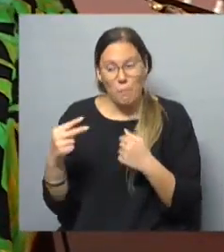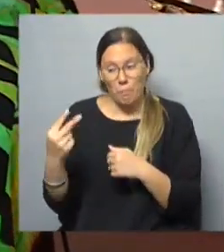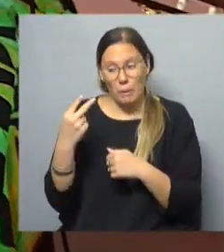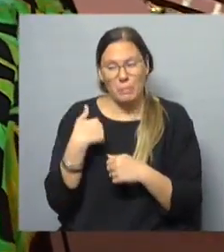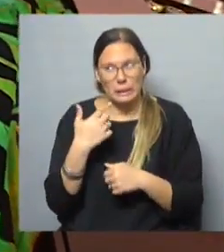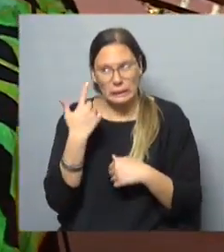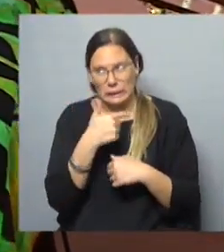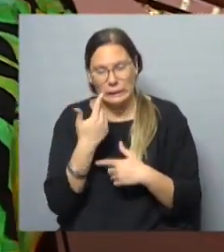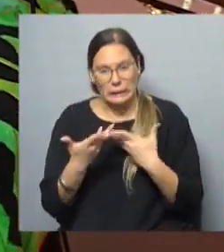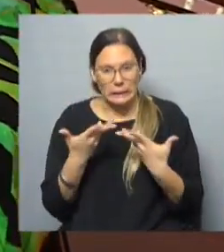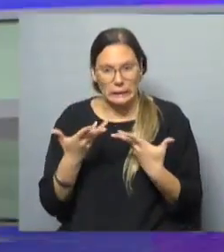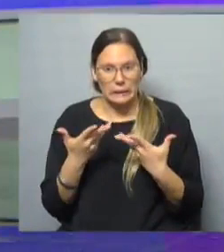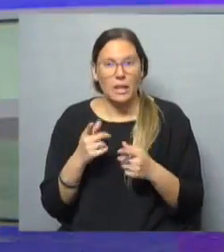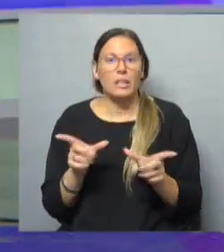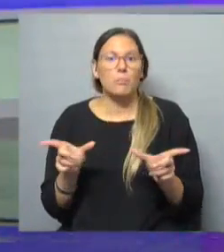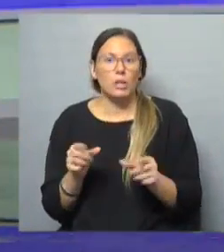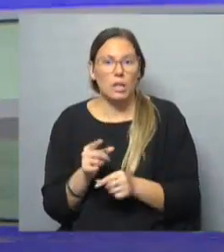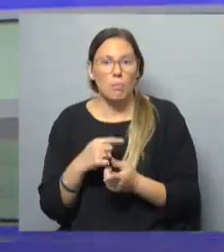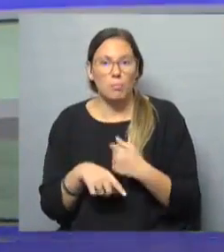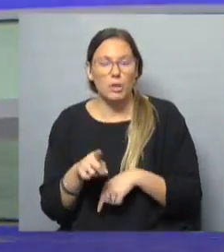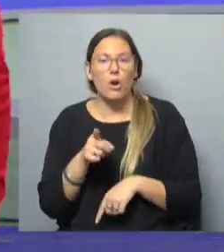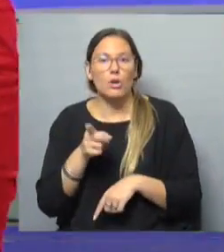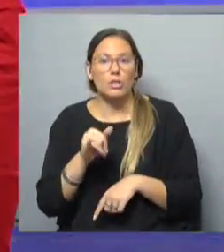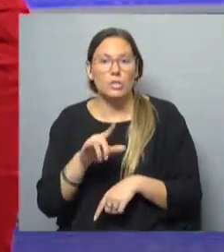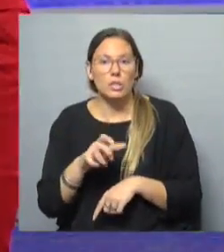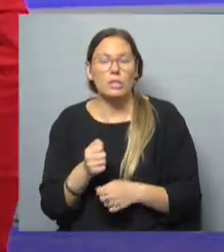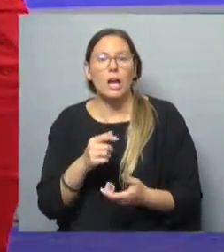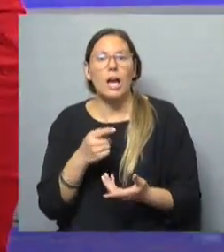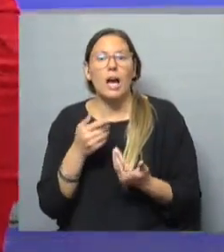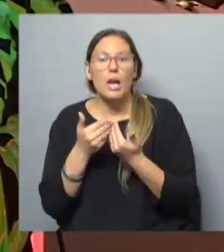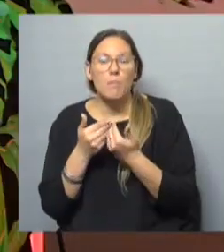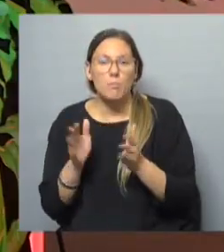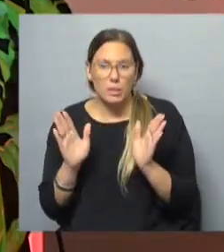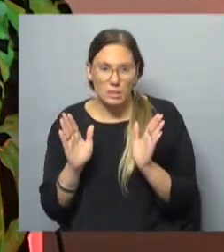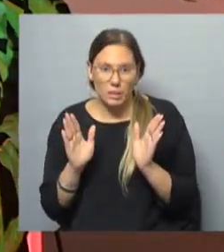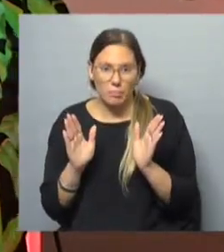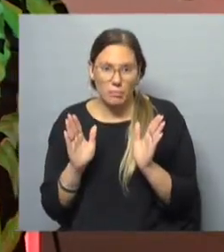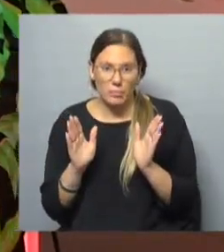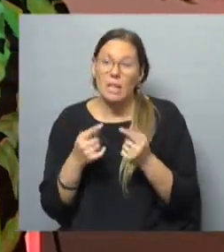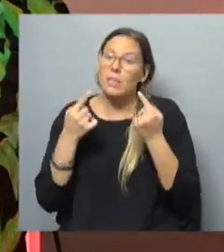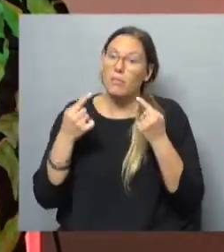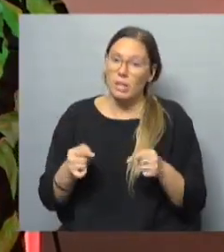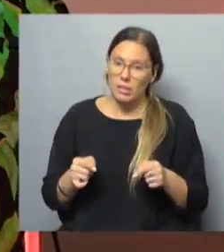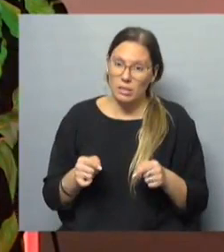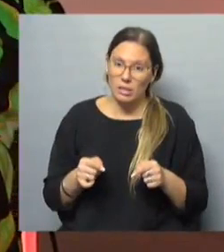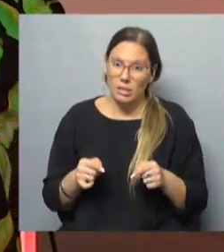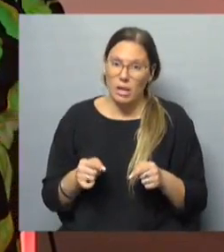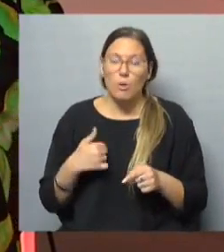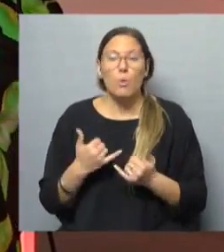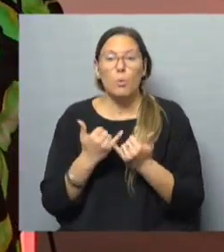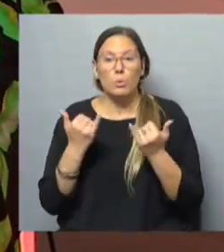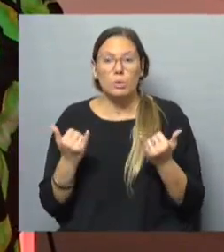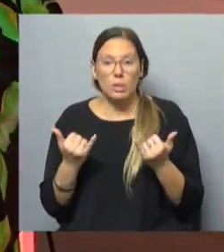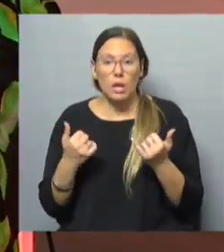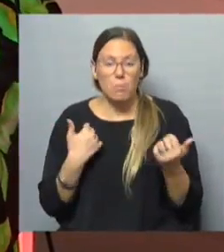carita. Nos tenemos que ir, pero como viene la versión de Gilda y la versión de Gilda empieza distinta. No sé, a mí un día me surgió,